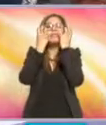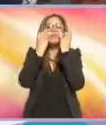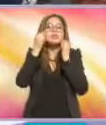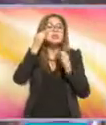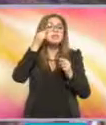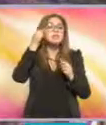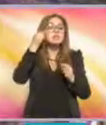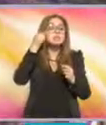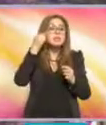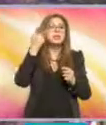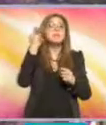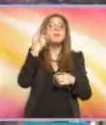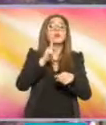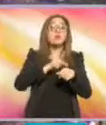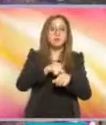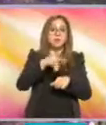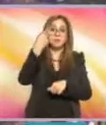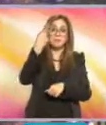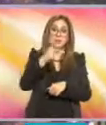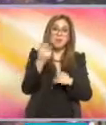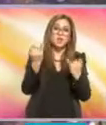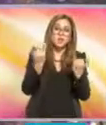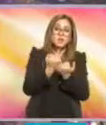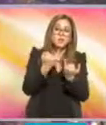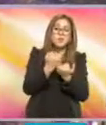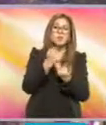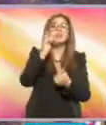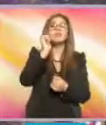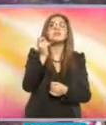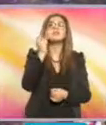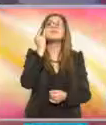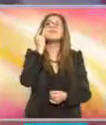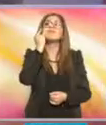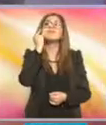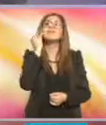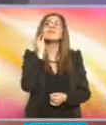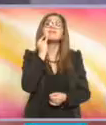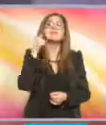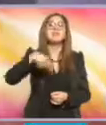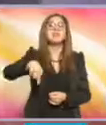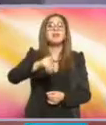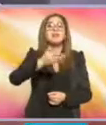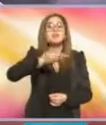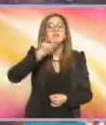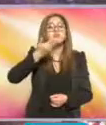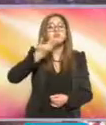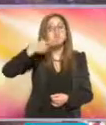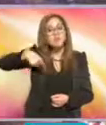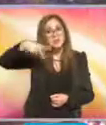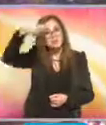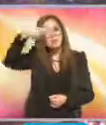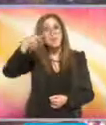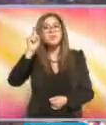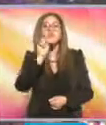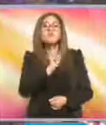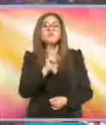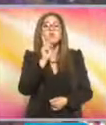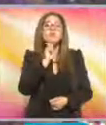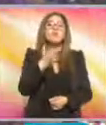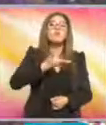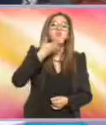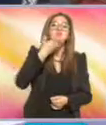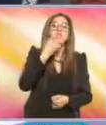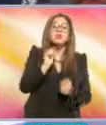la piel, pero nos dimos cuenta que hay un gran problema con las manchas, y sobre todo las mexicanas en general. Solemos tener tendencia